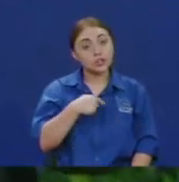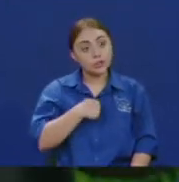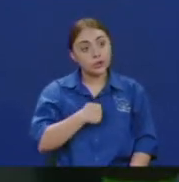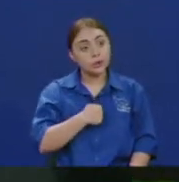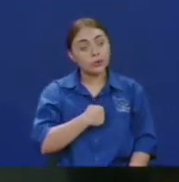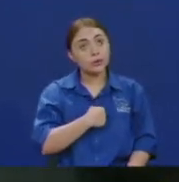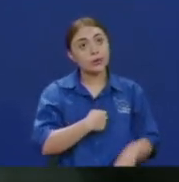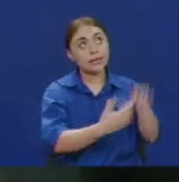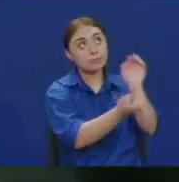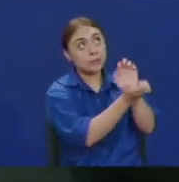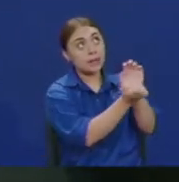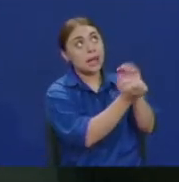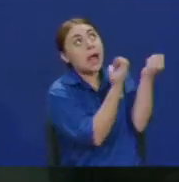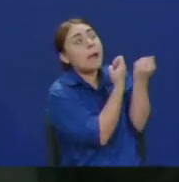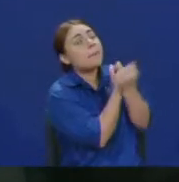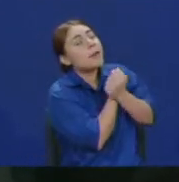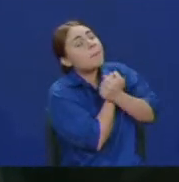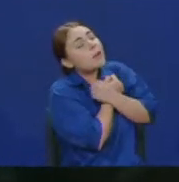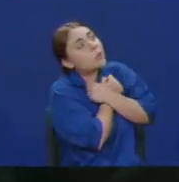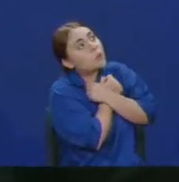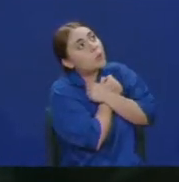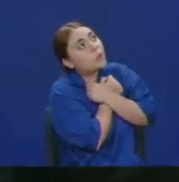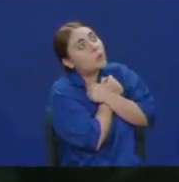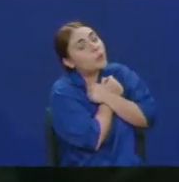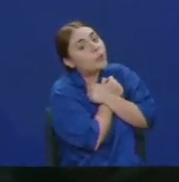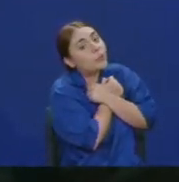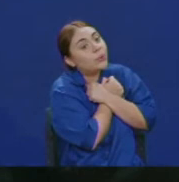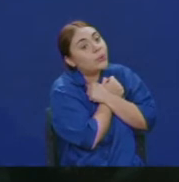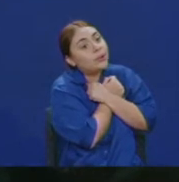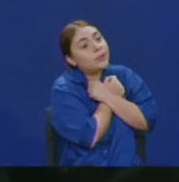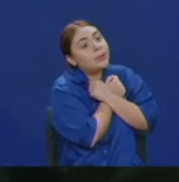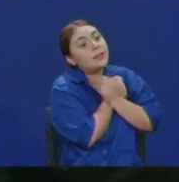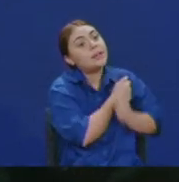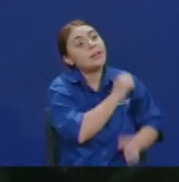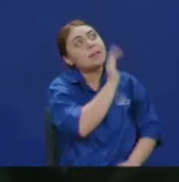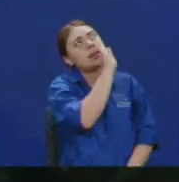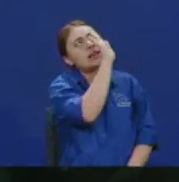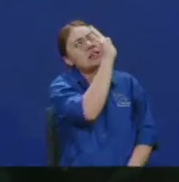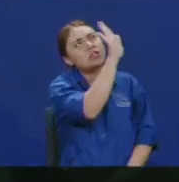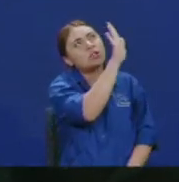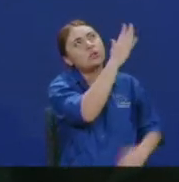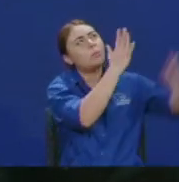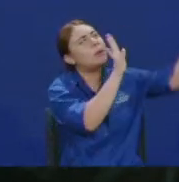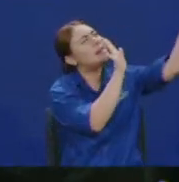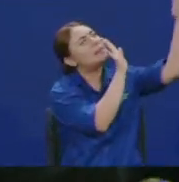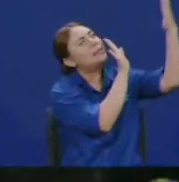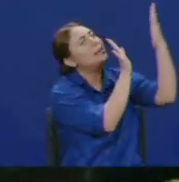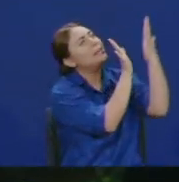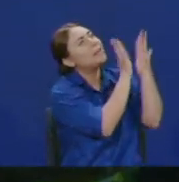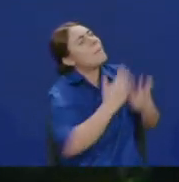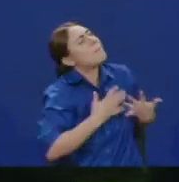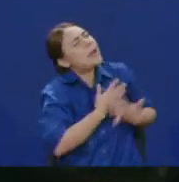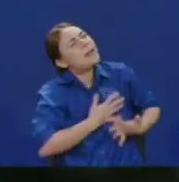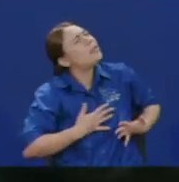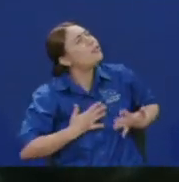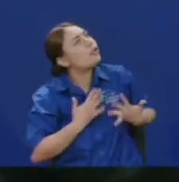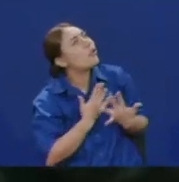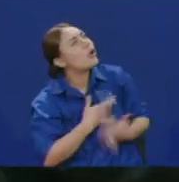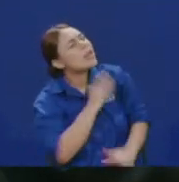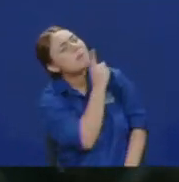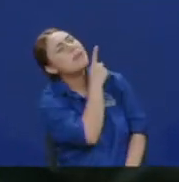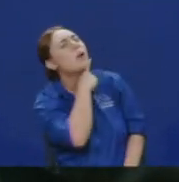me senté, y su fruto fue dulce a mi paladar. Entonces ella comió del